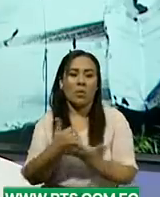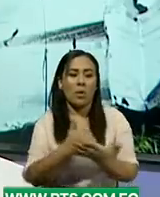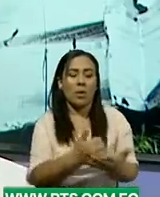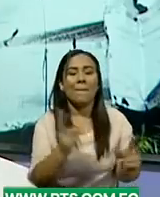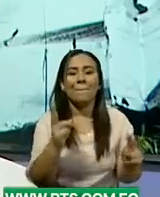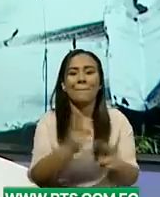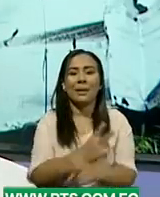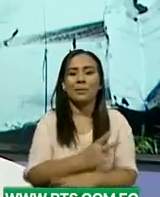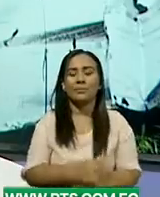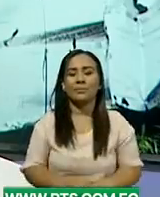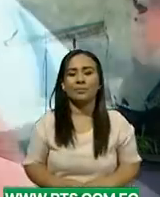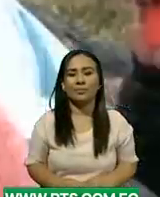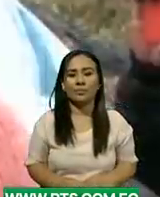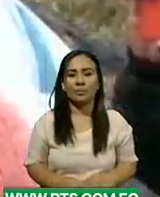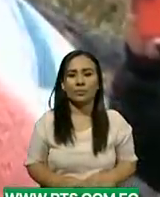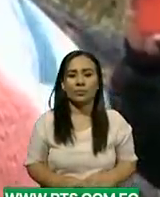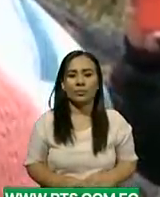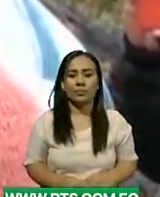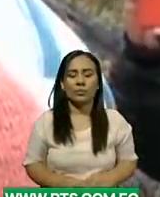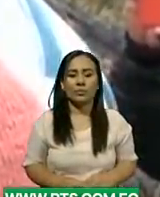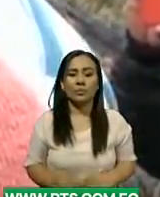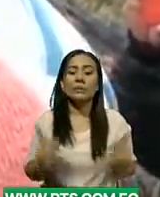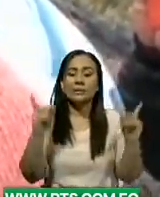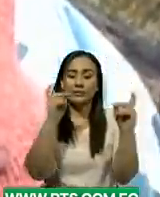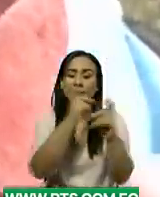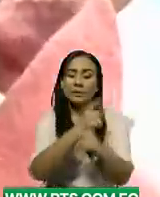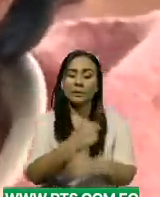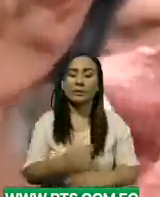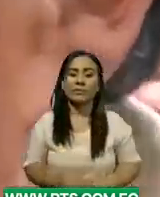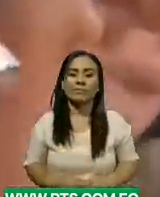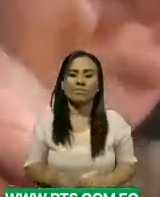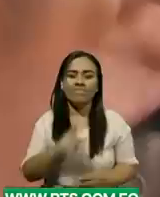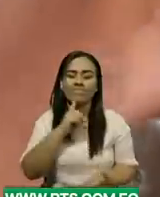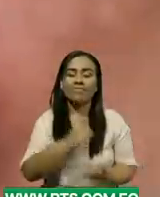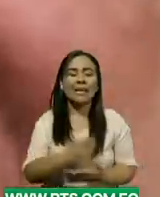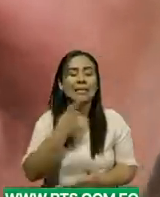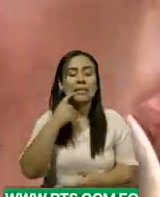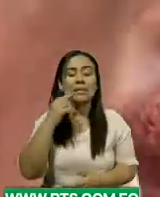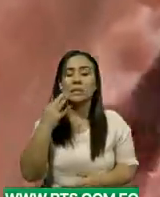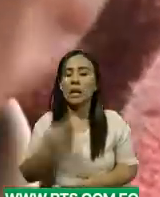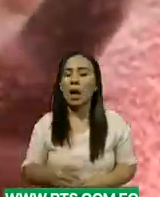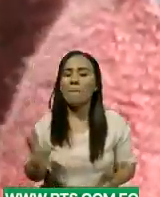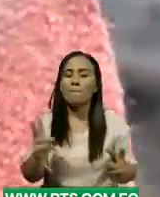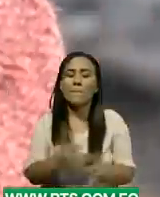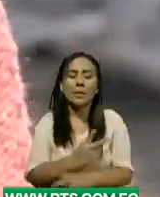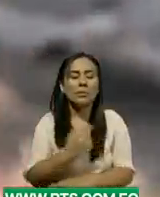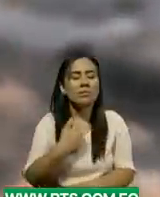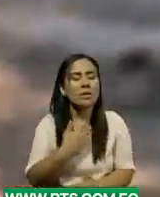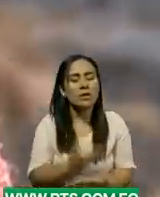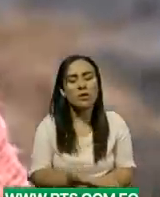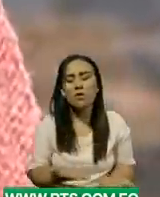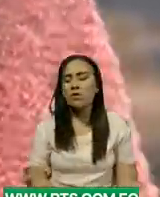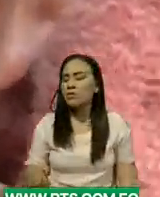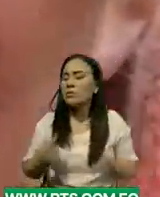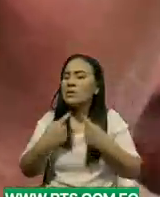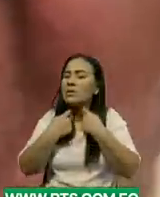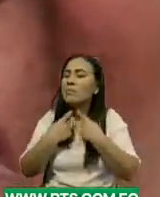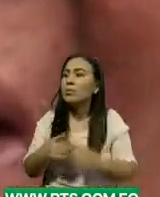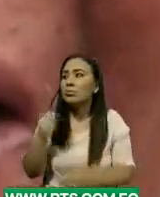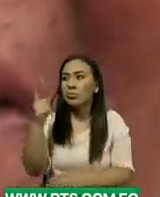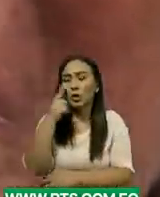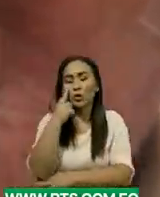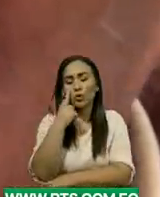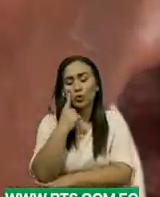inminente. Vivir porque seriamente está perdido todas las cosas y... Con su voz